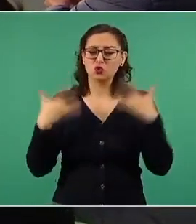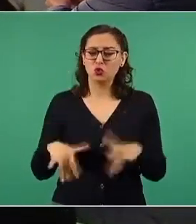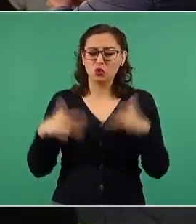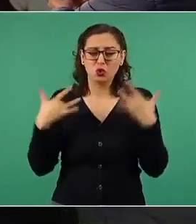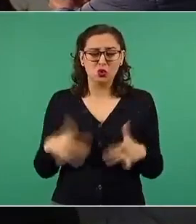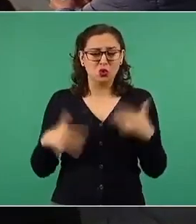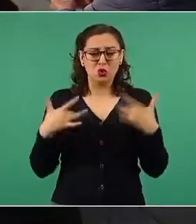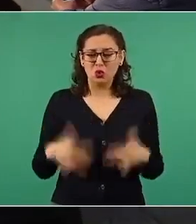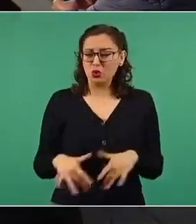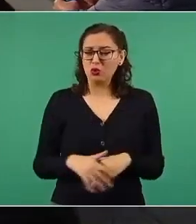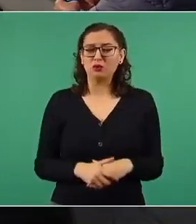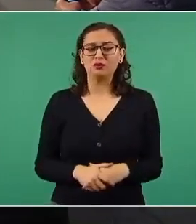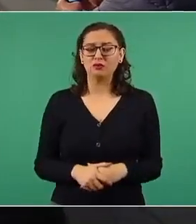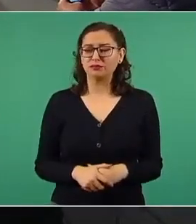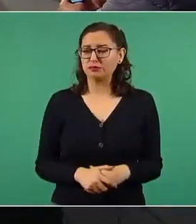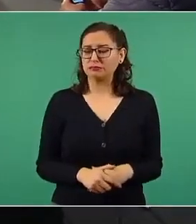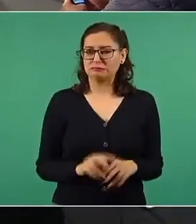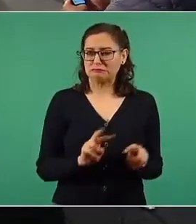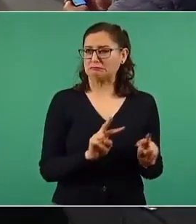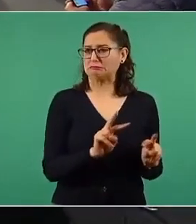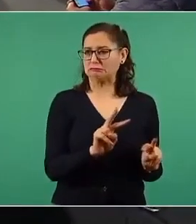Y